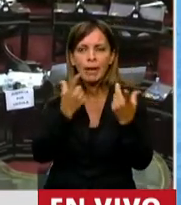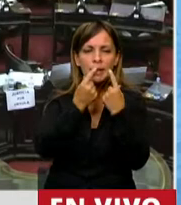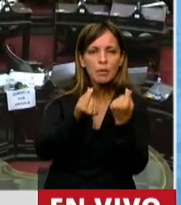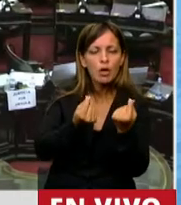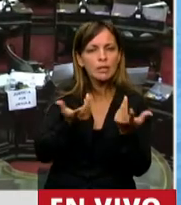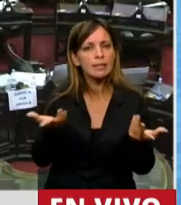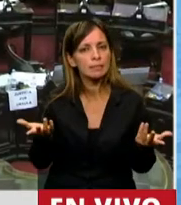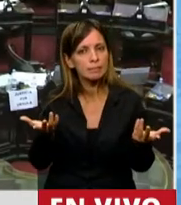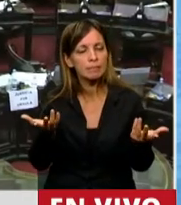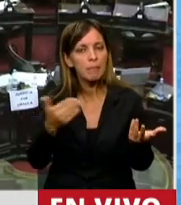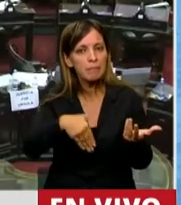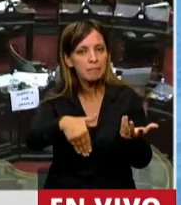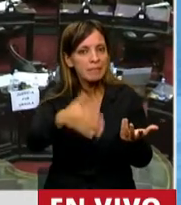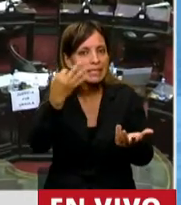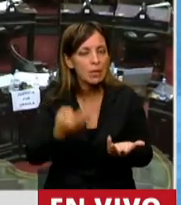reproches.